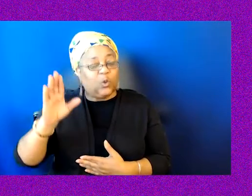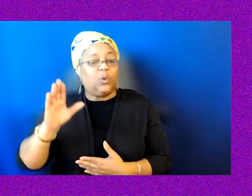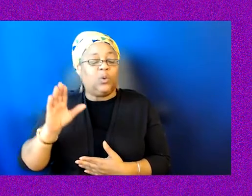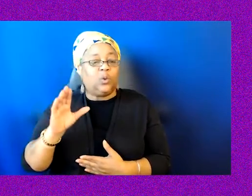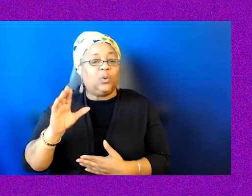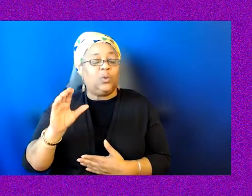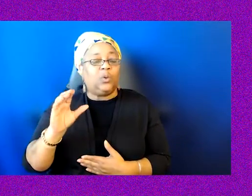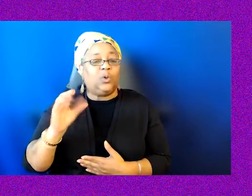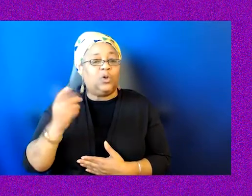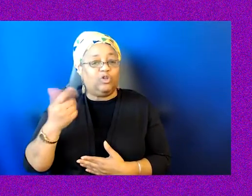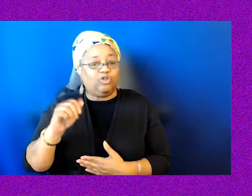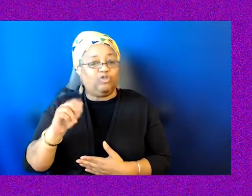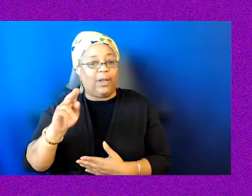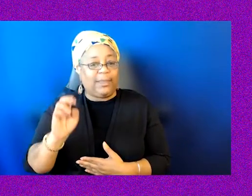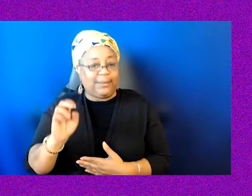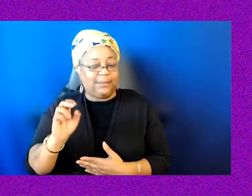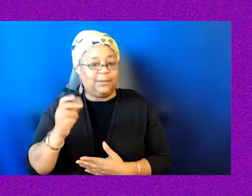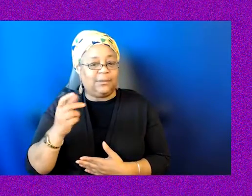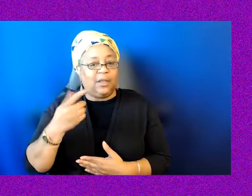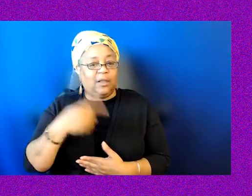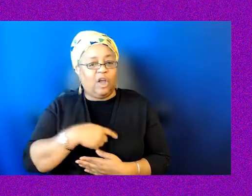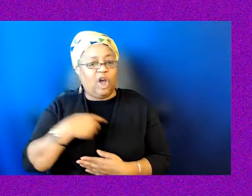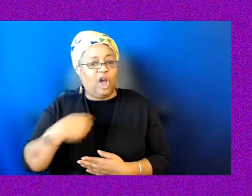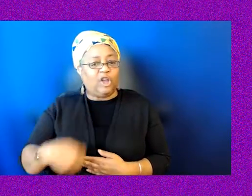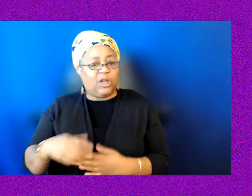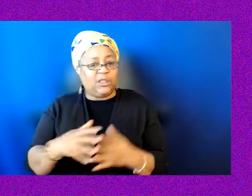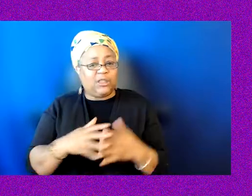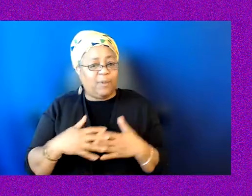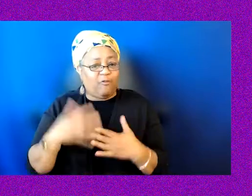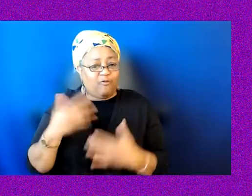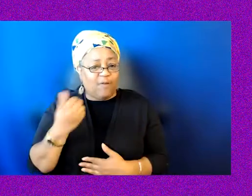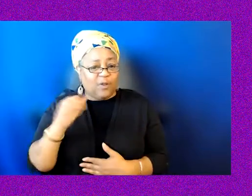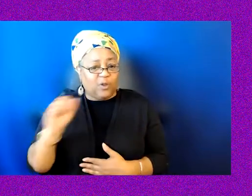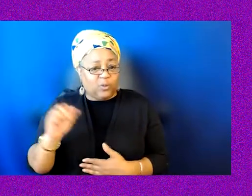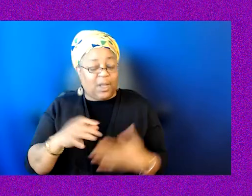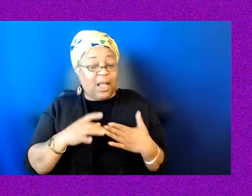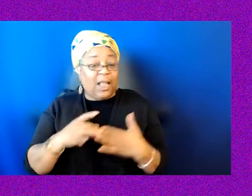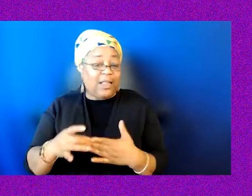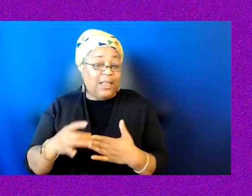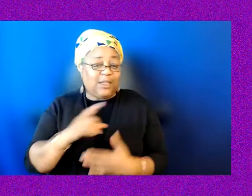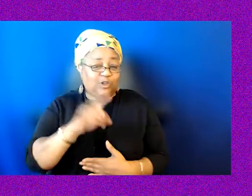también vive en Detroit. También doctora Grace Bogg,